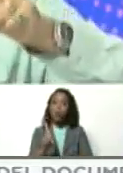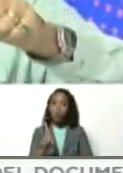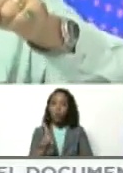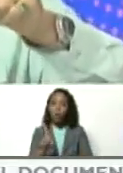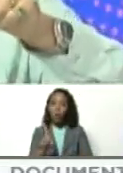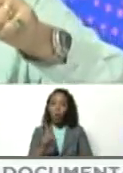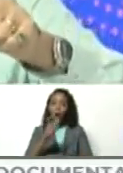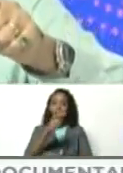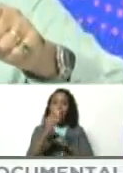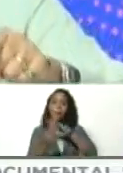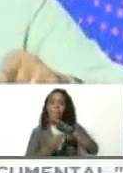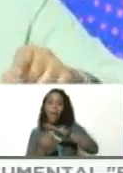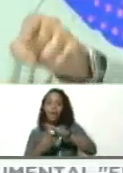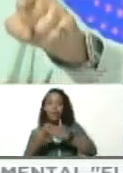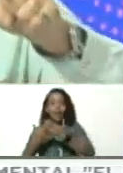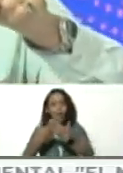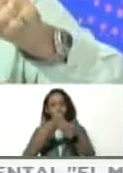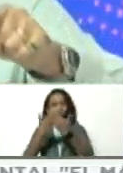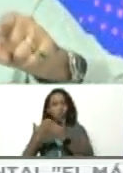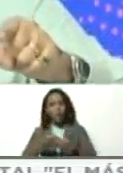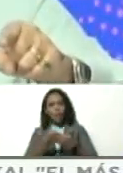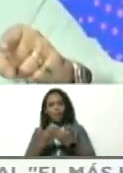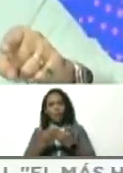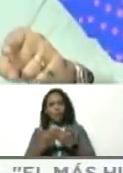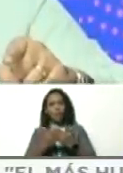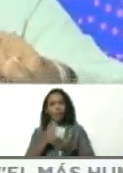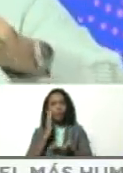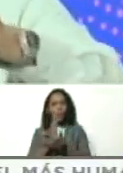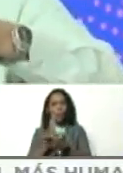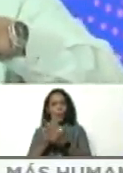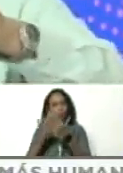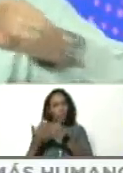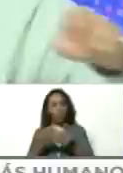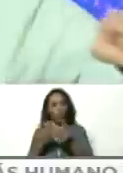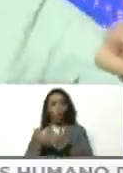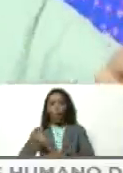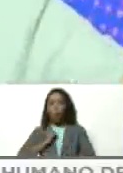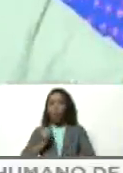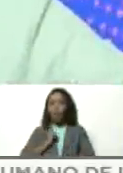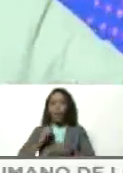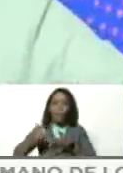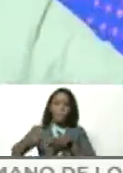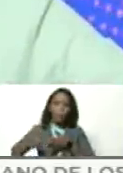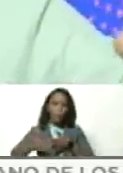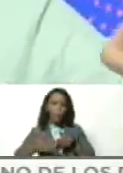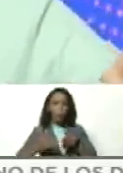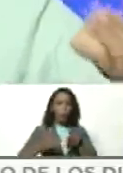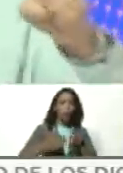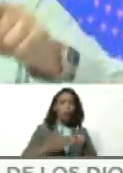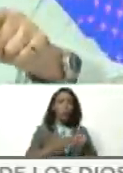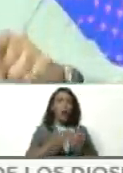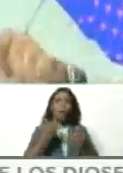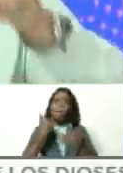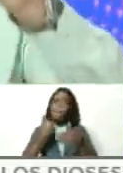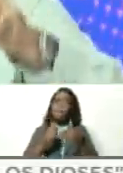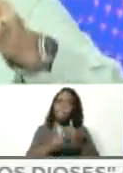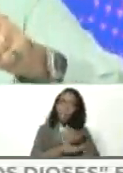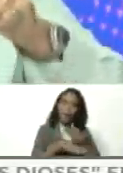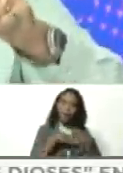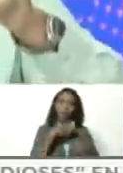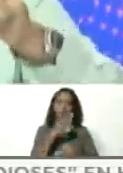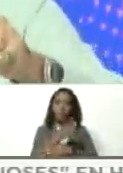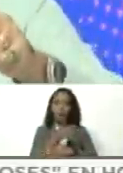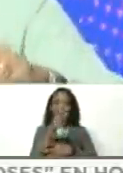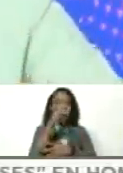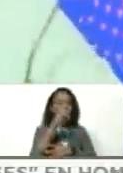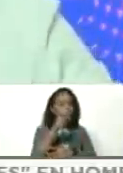a las bases estudiantiles, a los estudiantes. Cualquier camino, vayan y debatan y